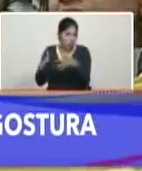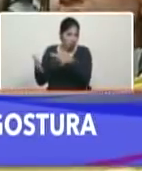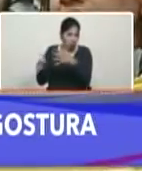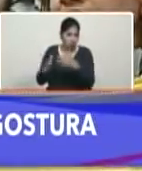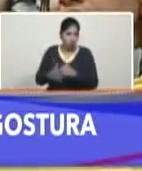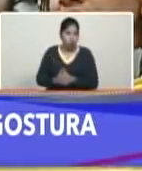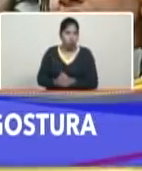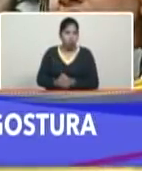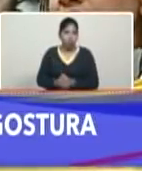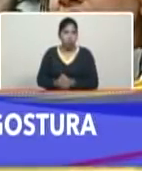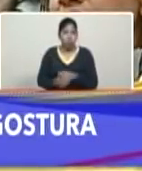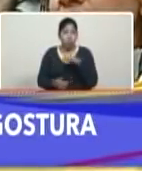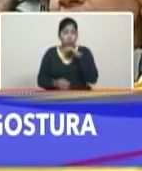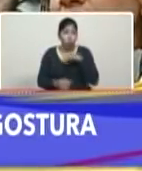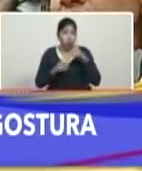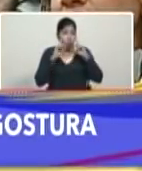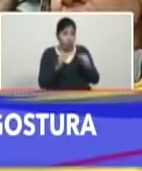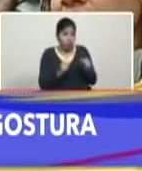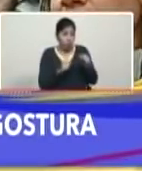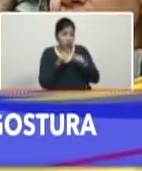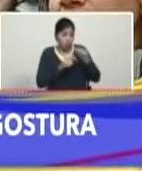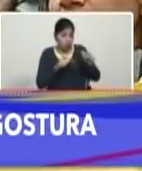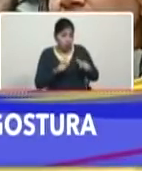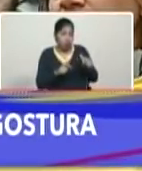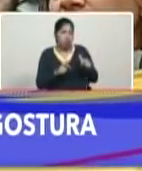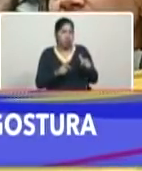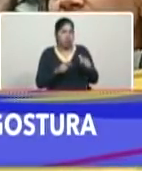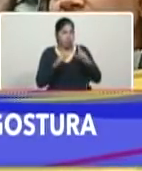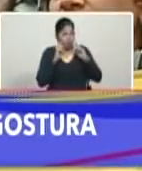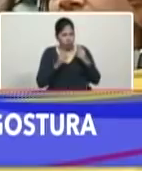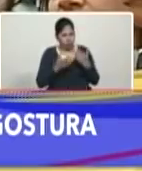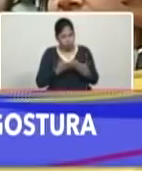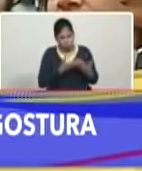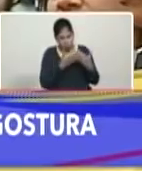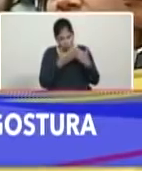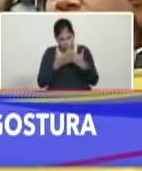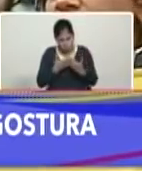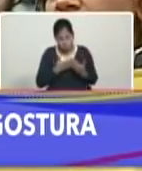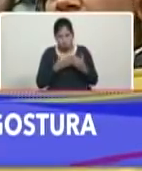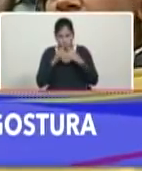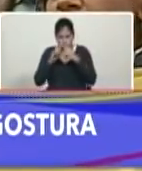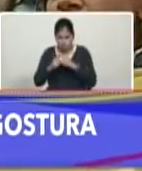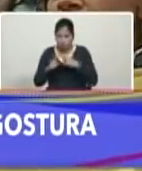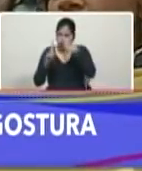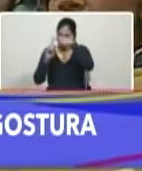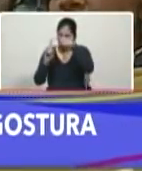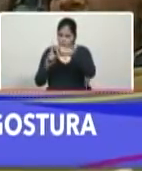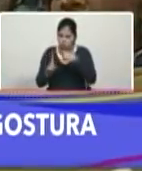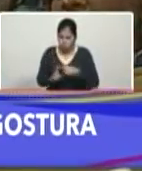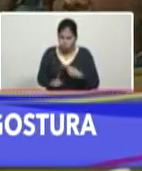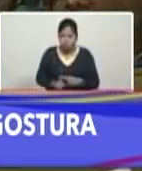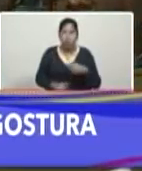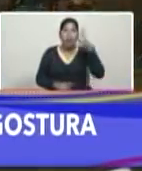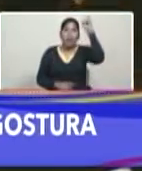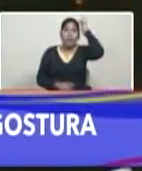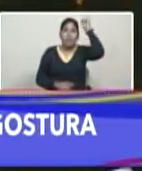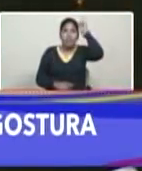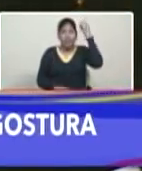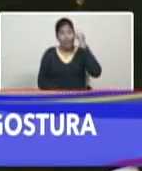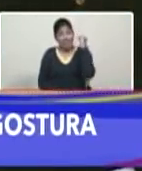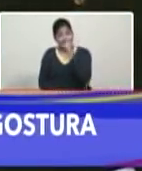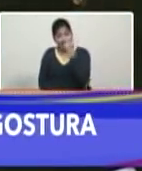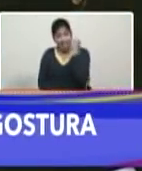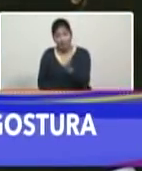hay historiadores que calculan la suma de indígenas